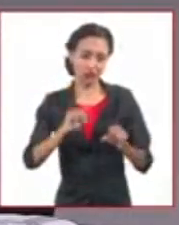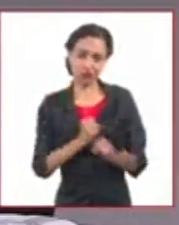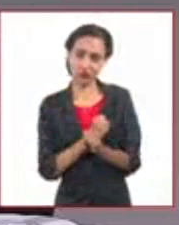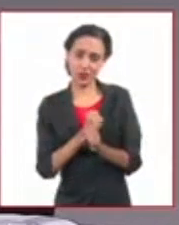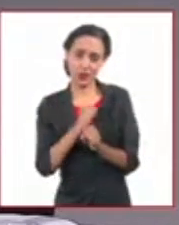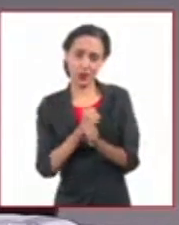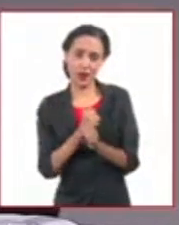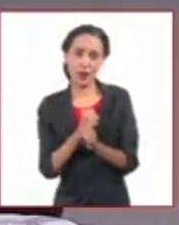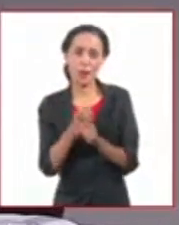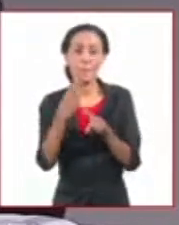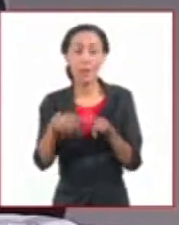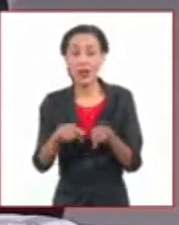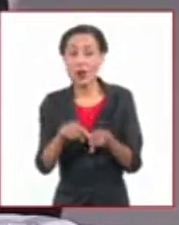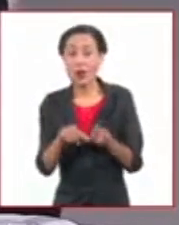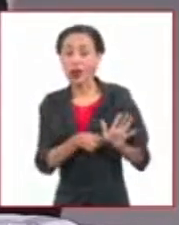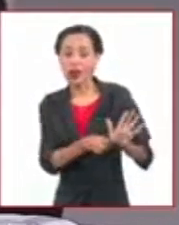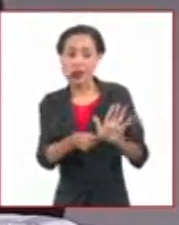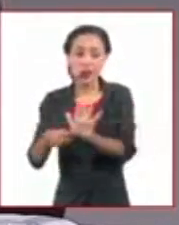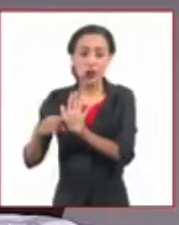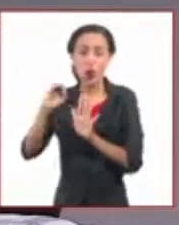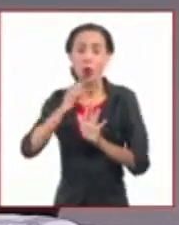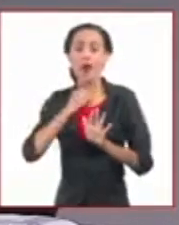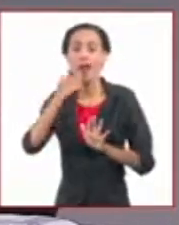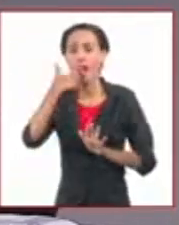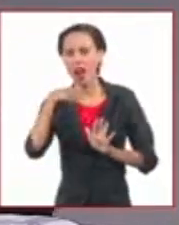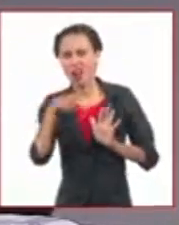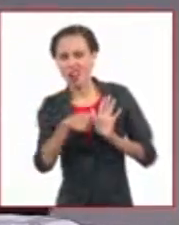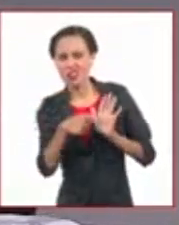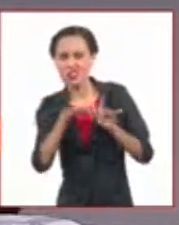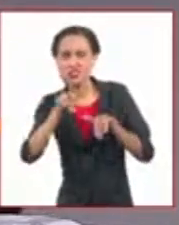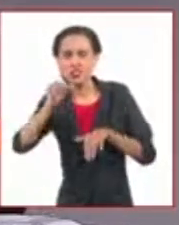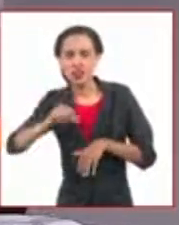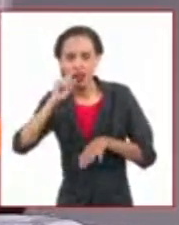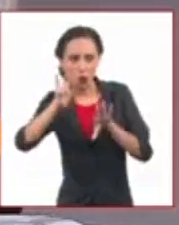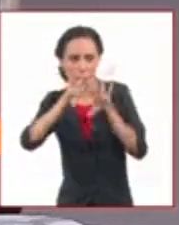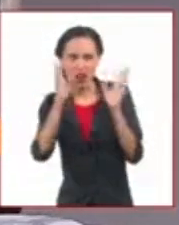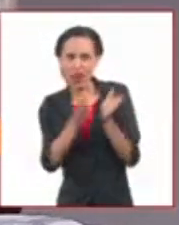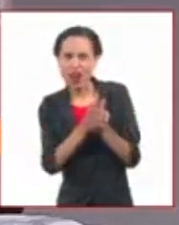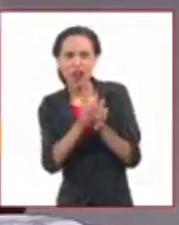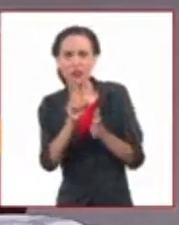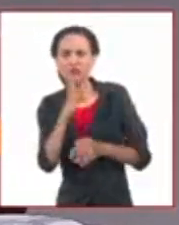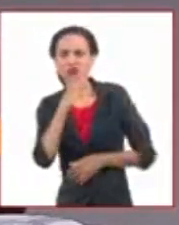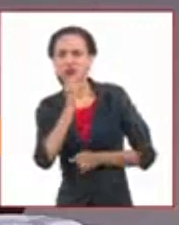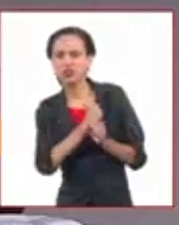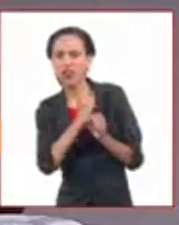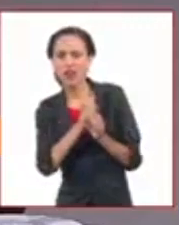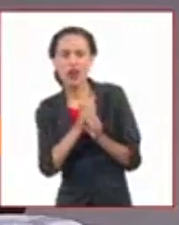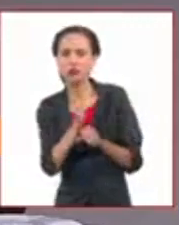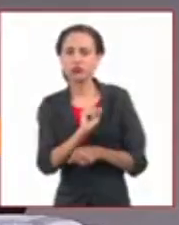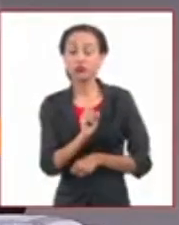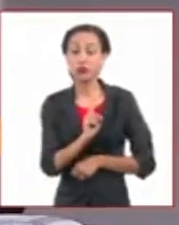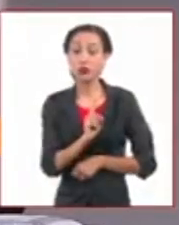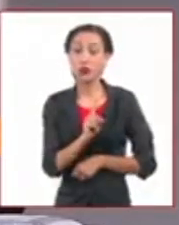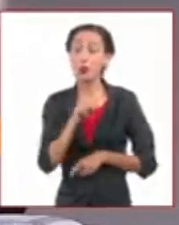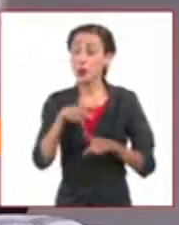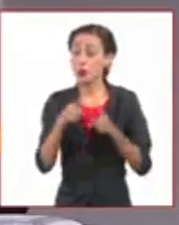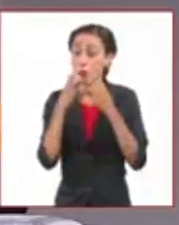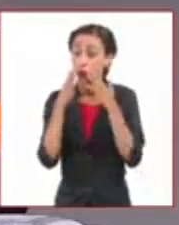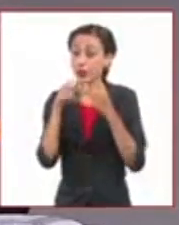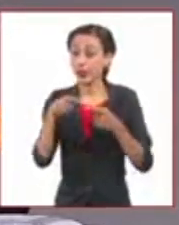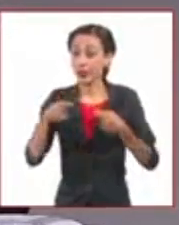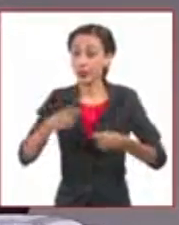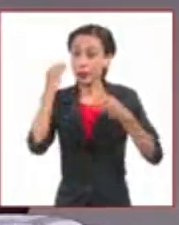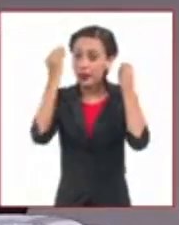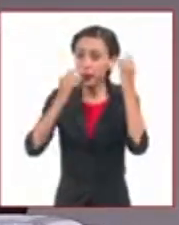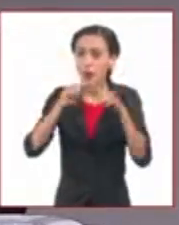desprestigiada la figura de su secretario general que es un matiz nuevo que en este análisis debemos tener en cuenta porque hasta ahora se hablaba